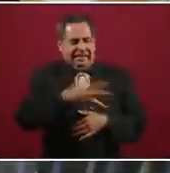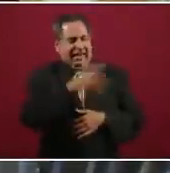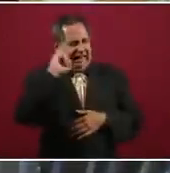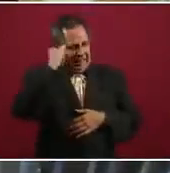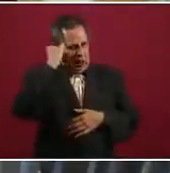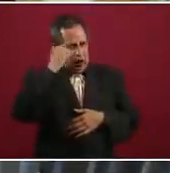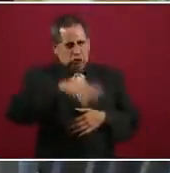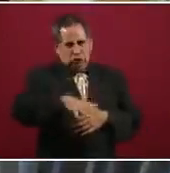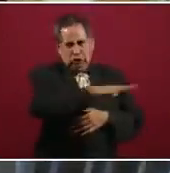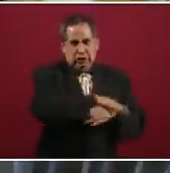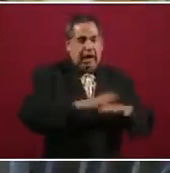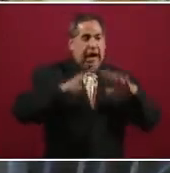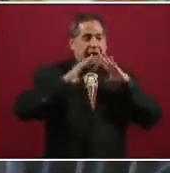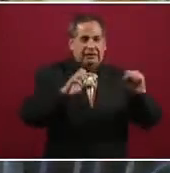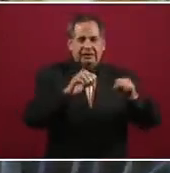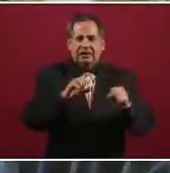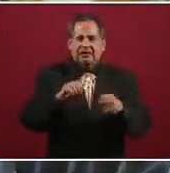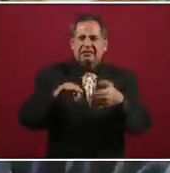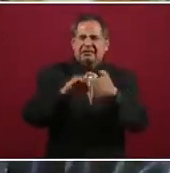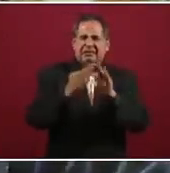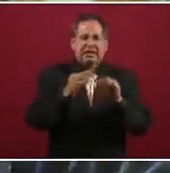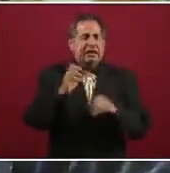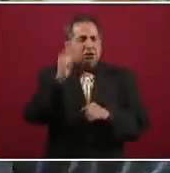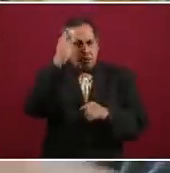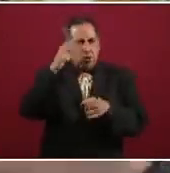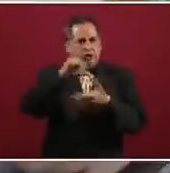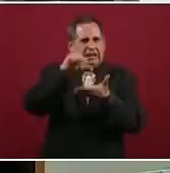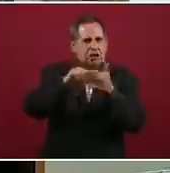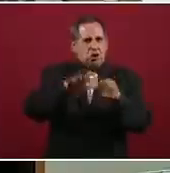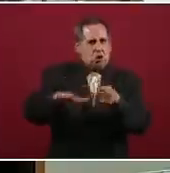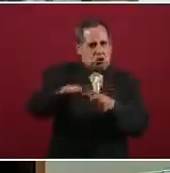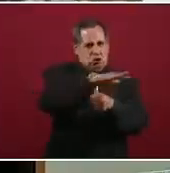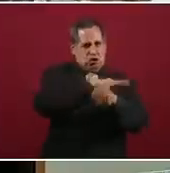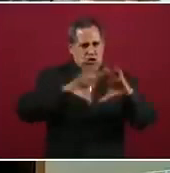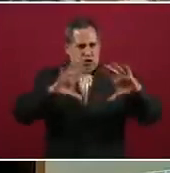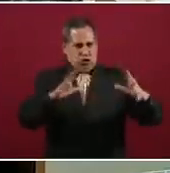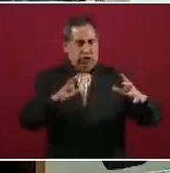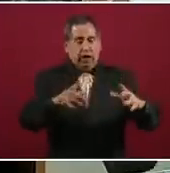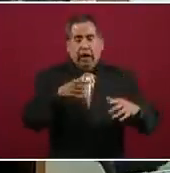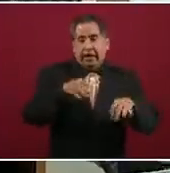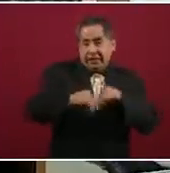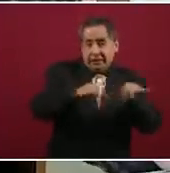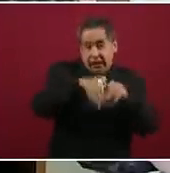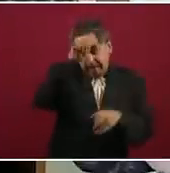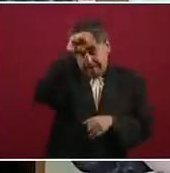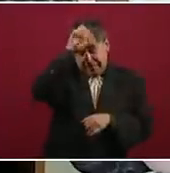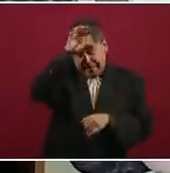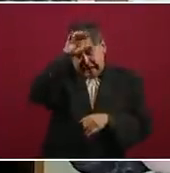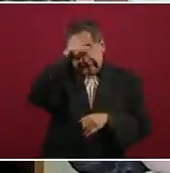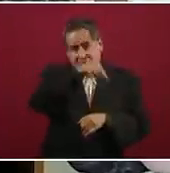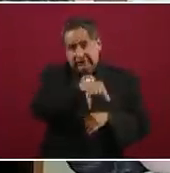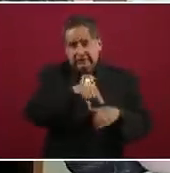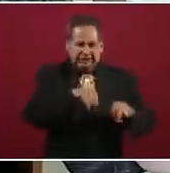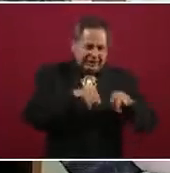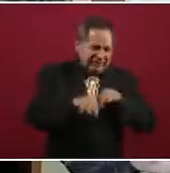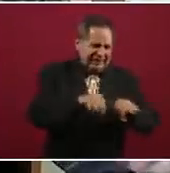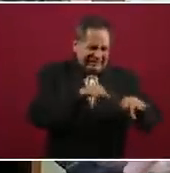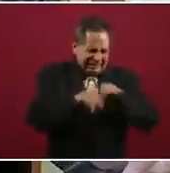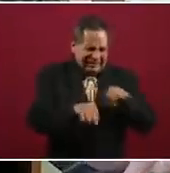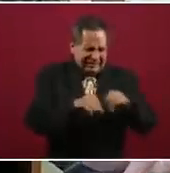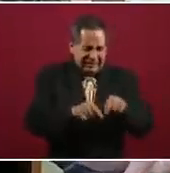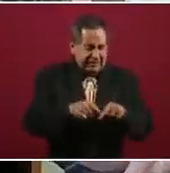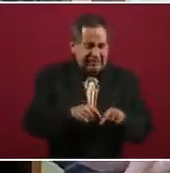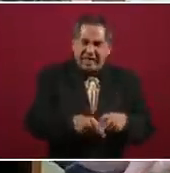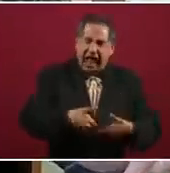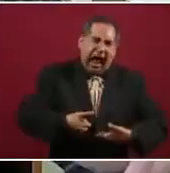haciendas del Bajío y de las zonas mineras alimentaban a las minas y que vivían así, al borde de la